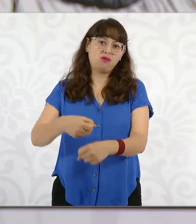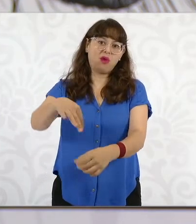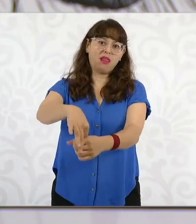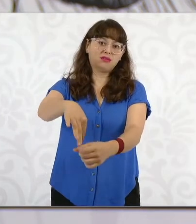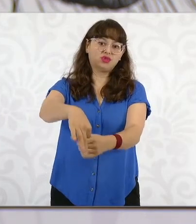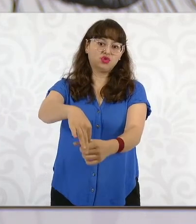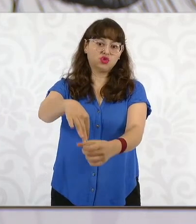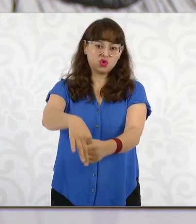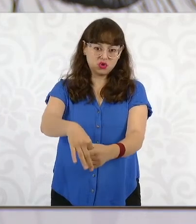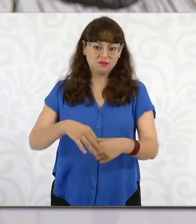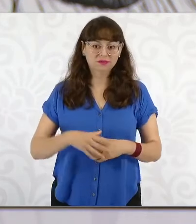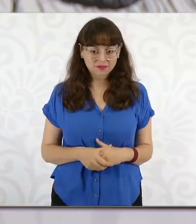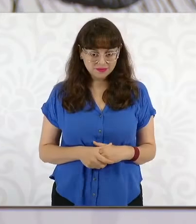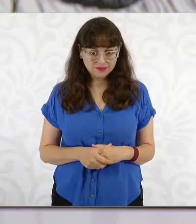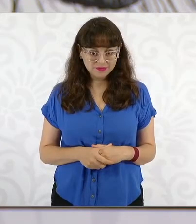para evitar